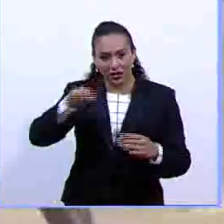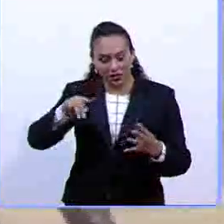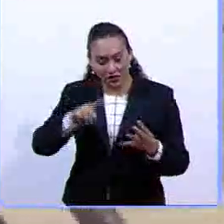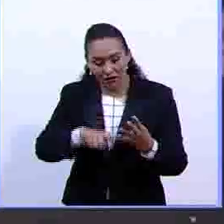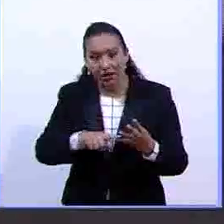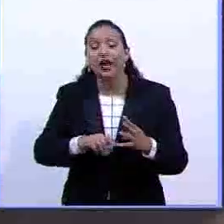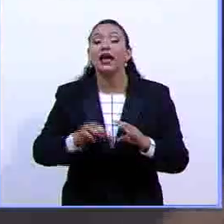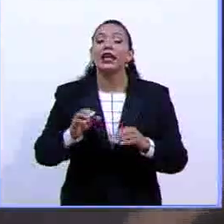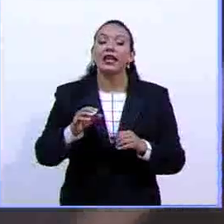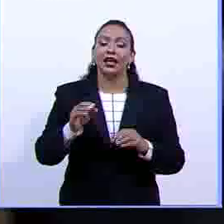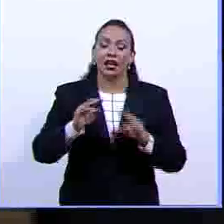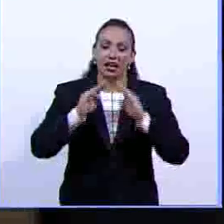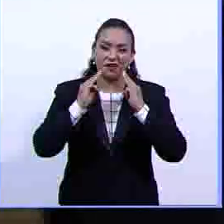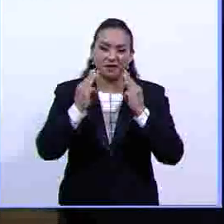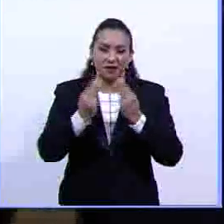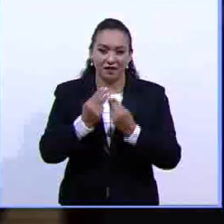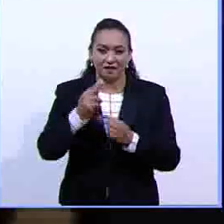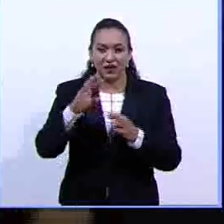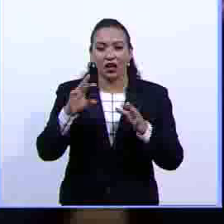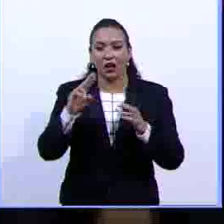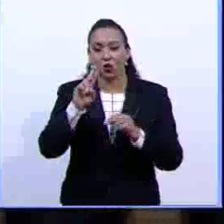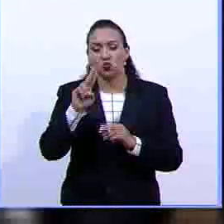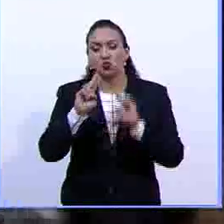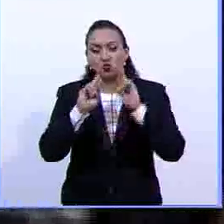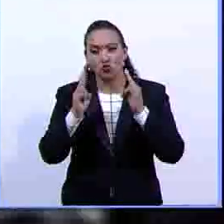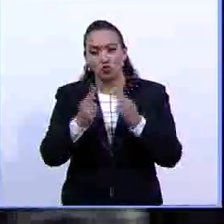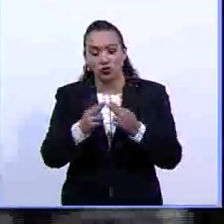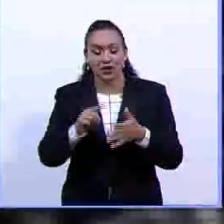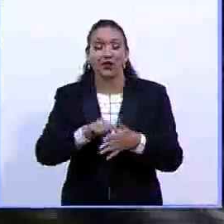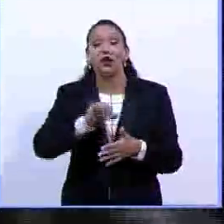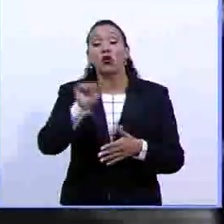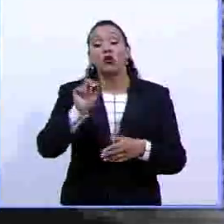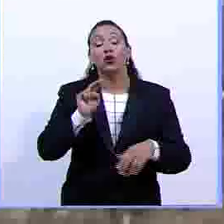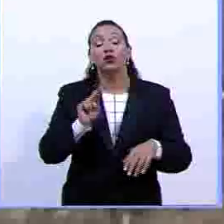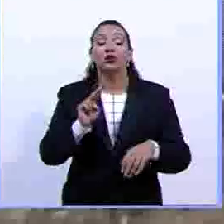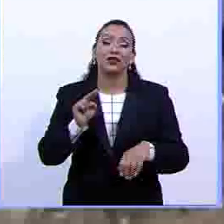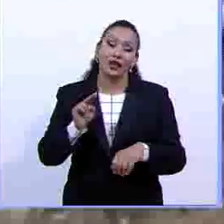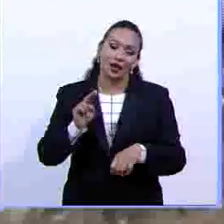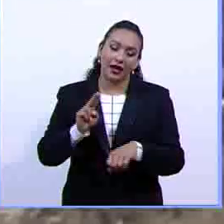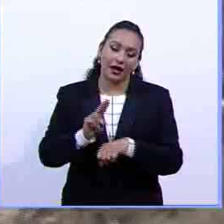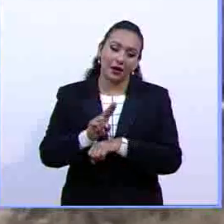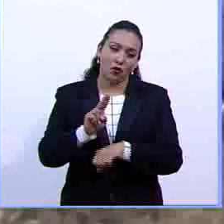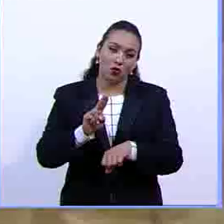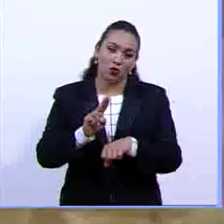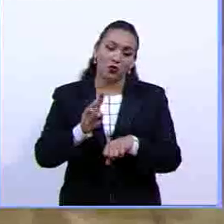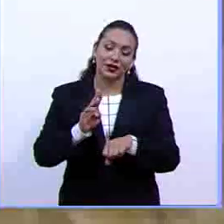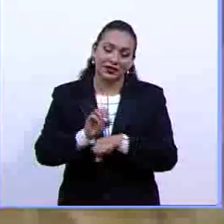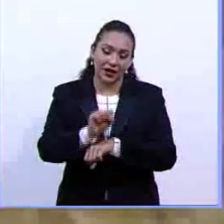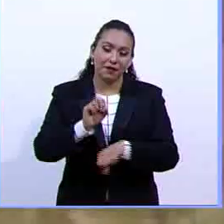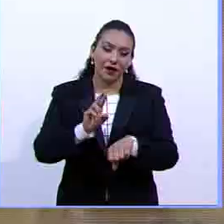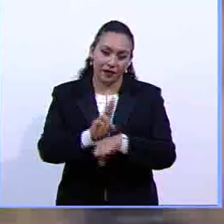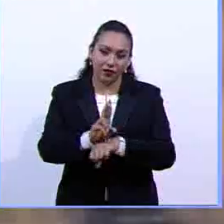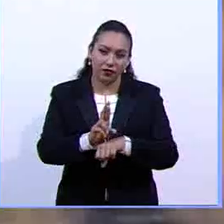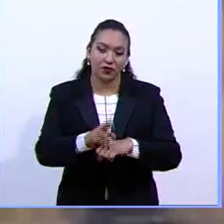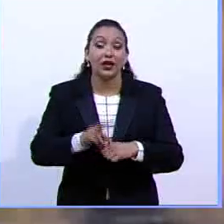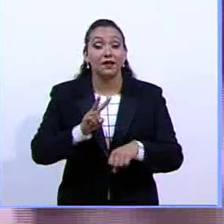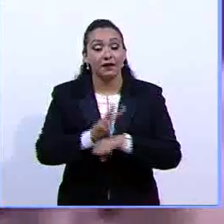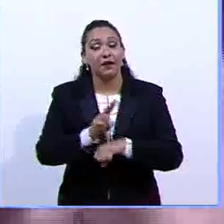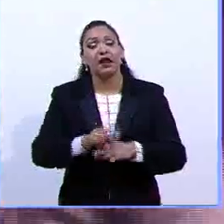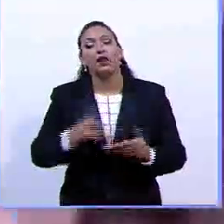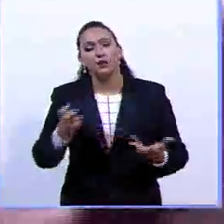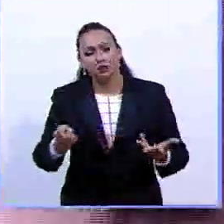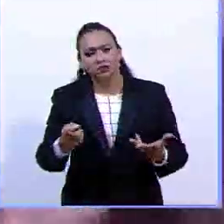Cárteles Unidos, además del Tren Aragua de Venezuela y la Mara Salvatrucha de El Salvador. El ministro de